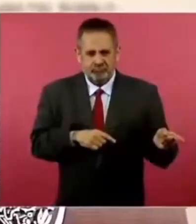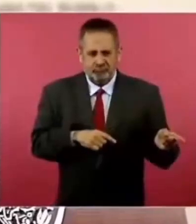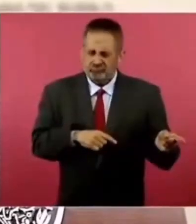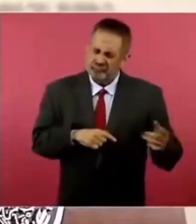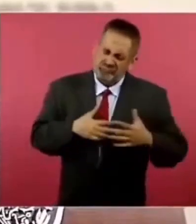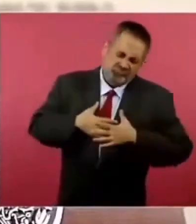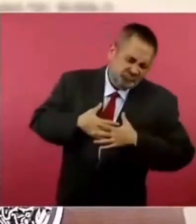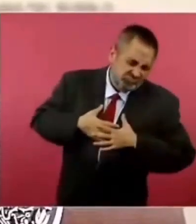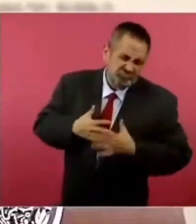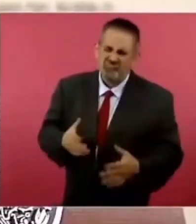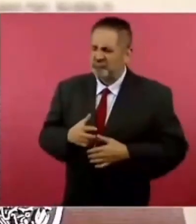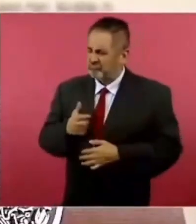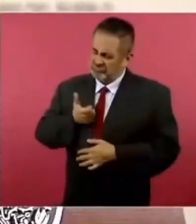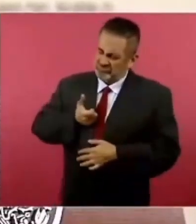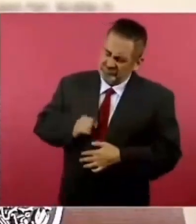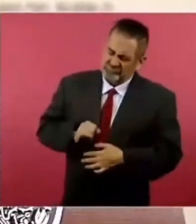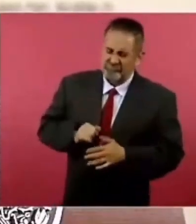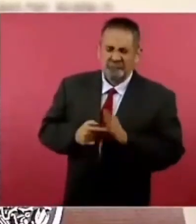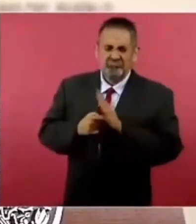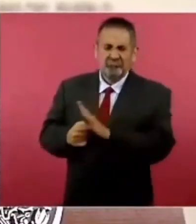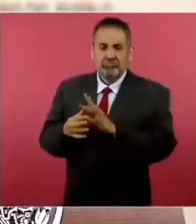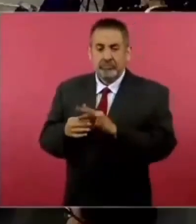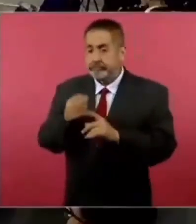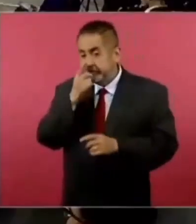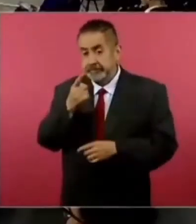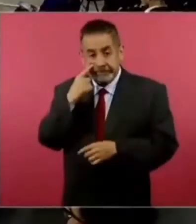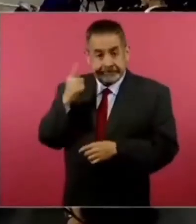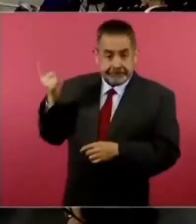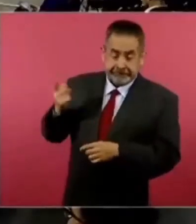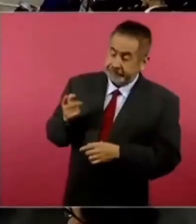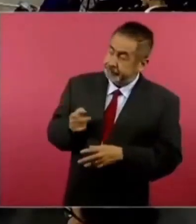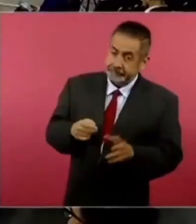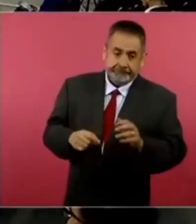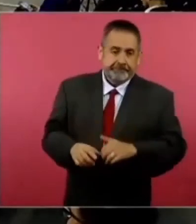autenticidad, como lo que es, dice esto.